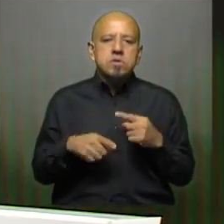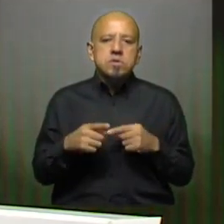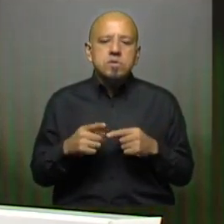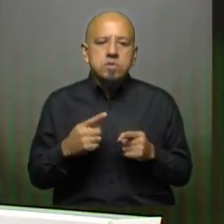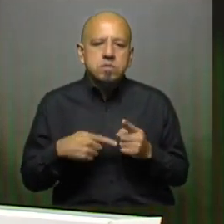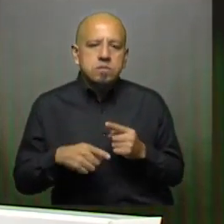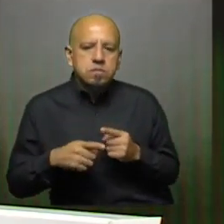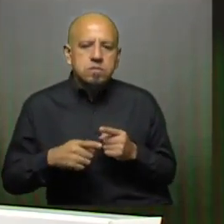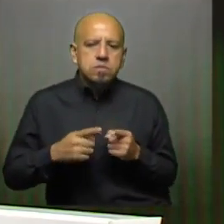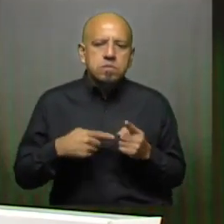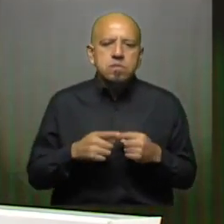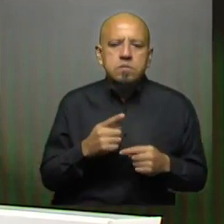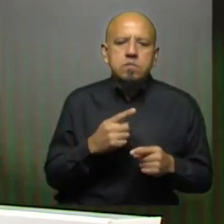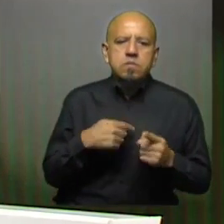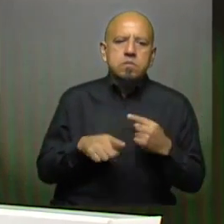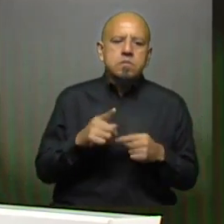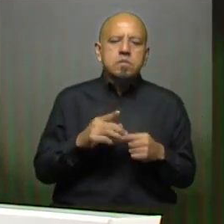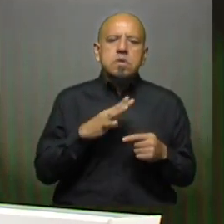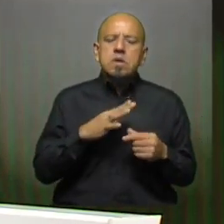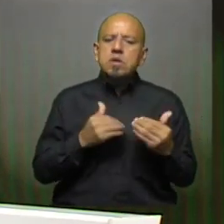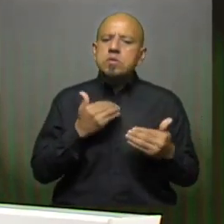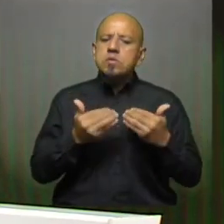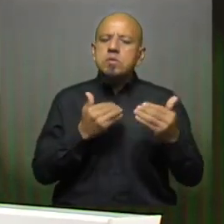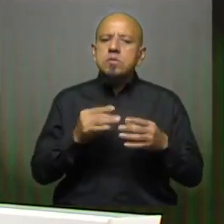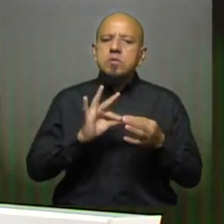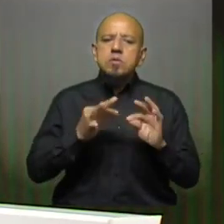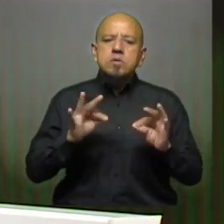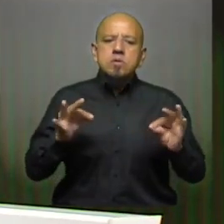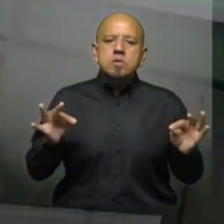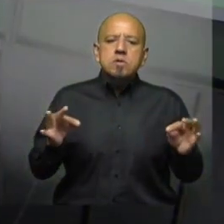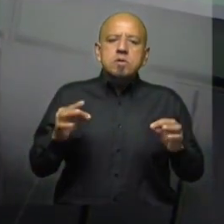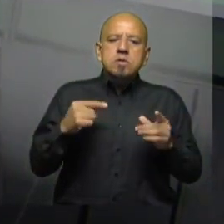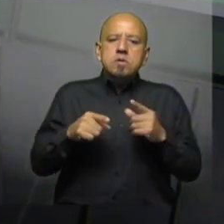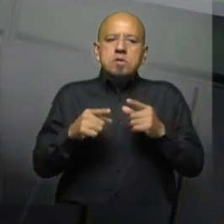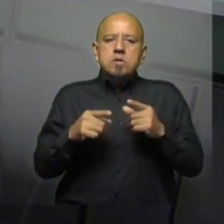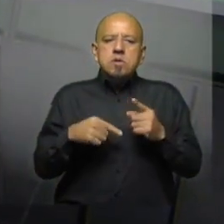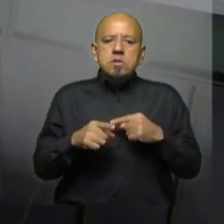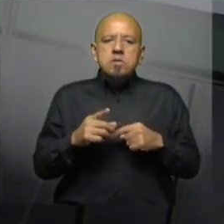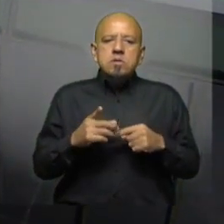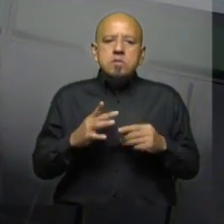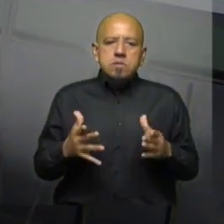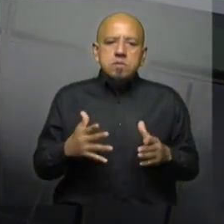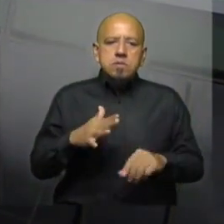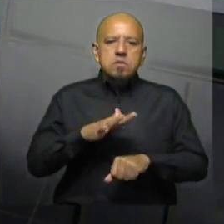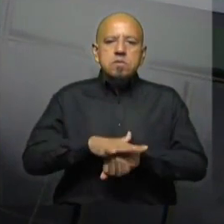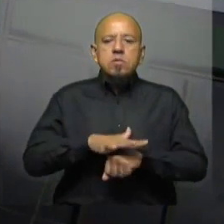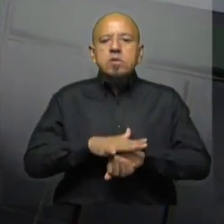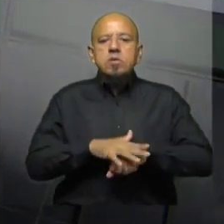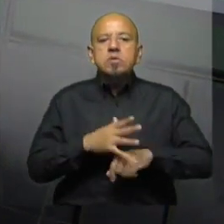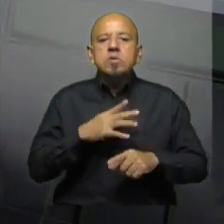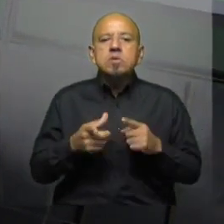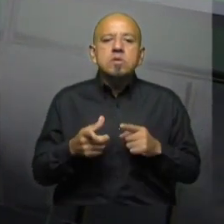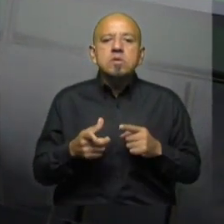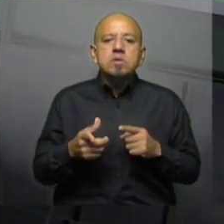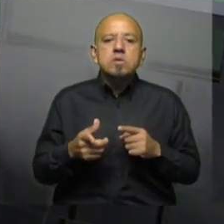también hay que ver cómo fue la construcción de que le pareciera que esa frase iba en ese lugar y cómo llegar al momento en el que esa frase tenía que aparecer